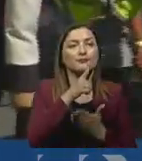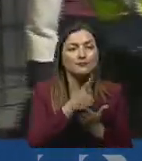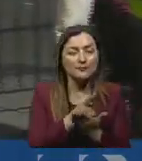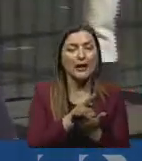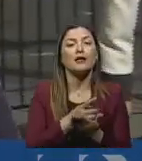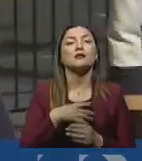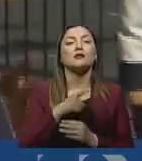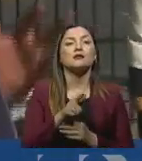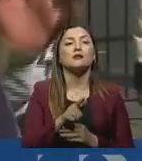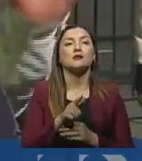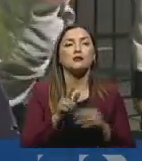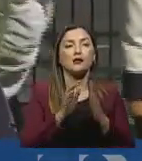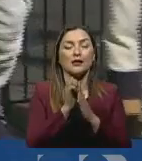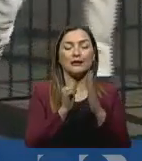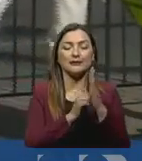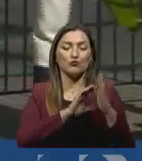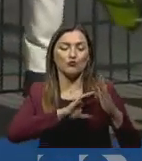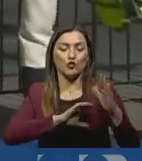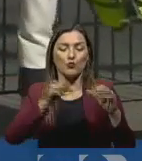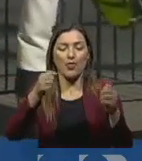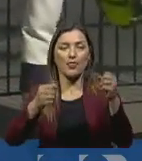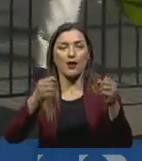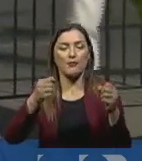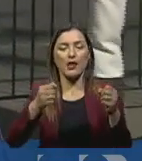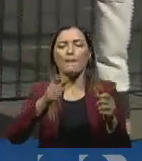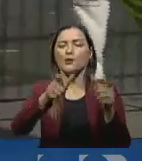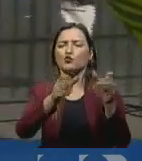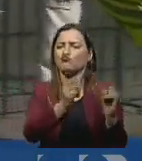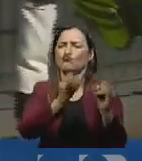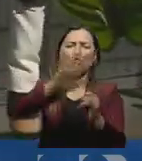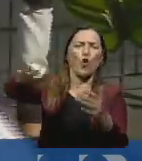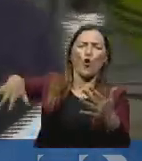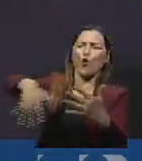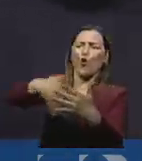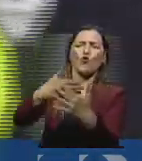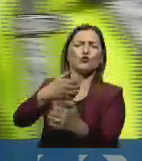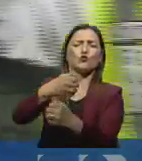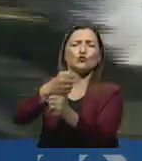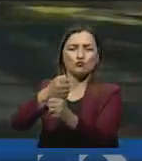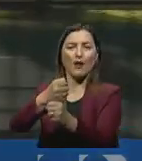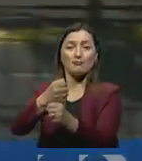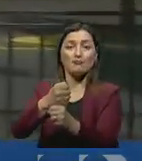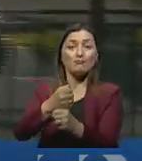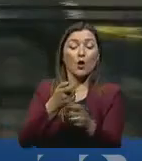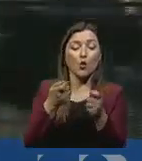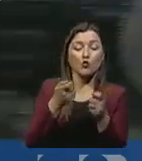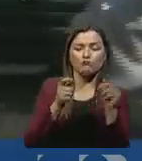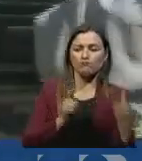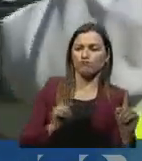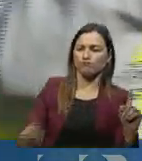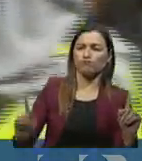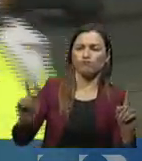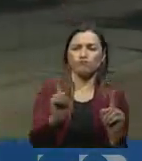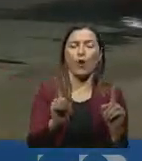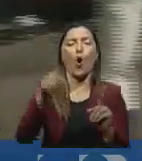por garantizar la seguridad vial de todos los usuarios implementado un dispositivo de tránsito por este concierto de Daddy Yankee que se ve efectuar el día de hoy en el estadio